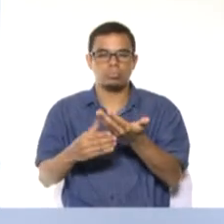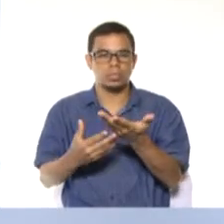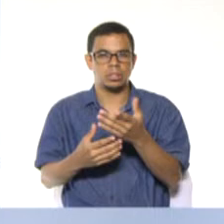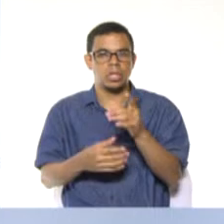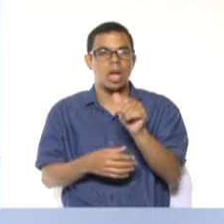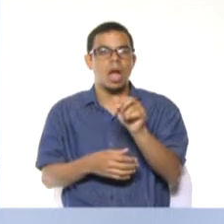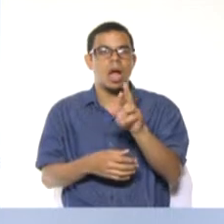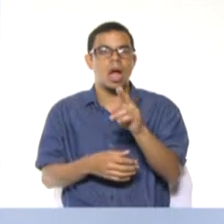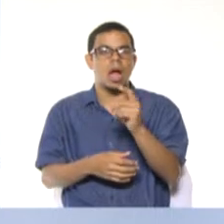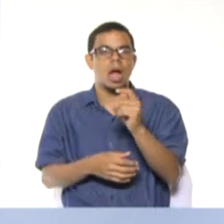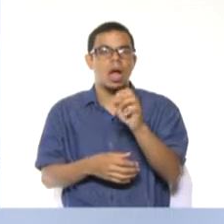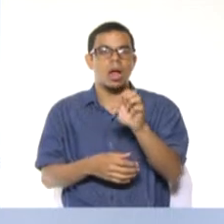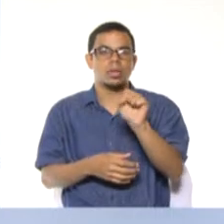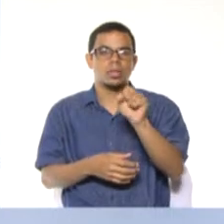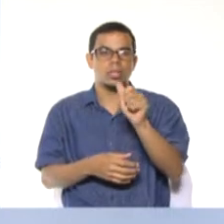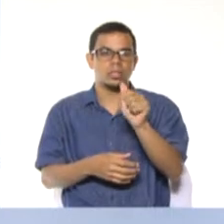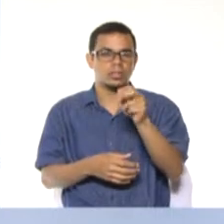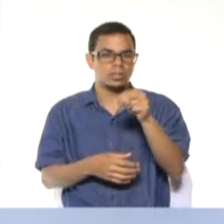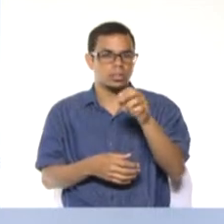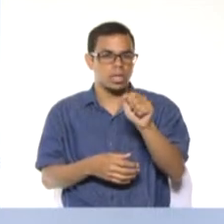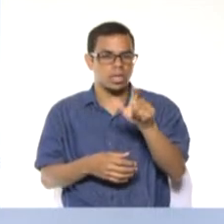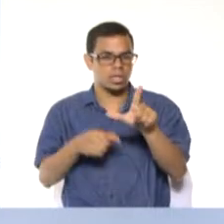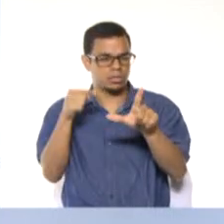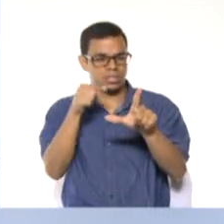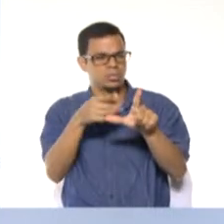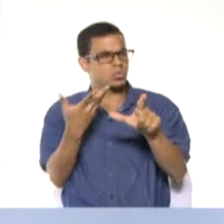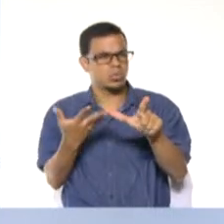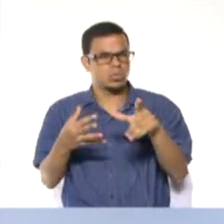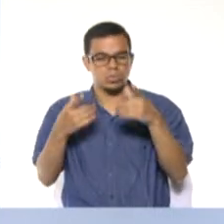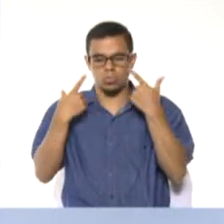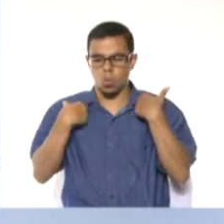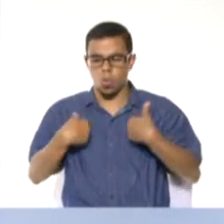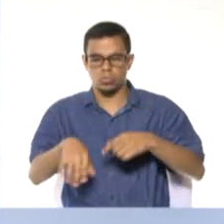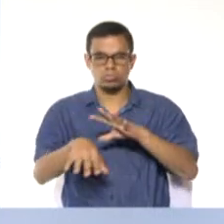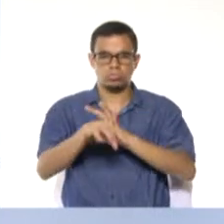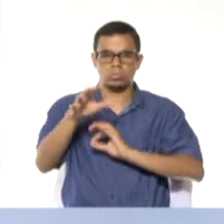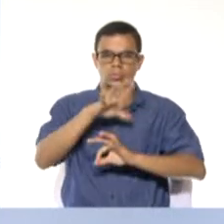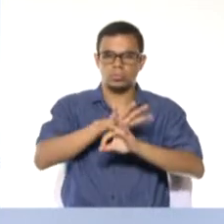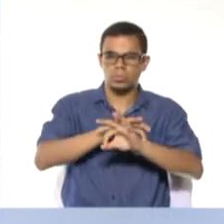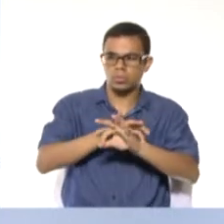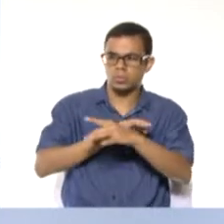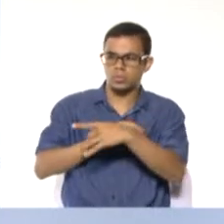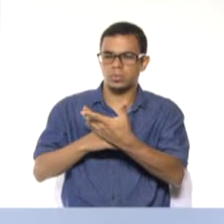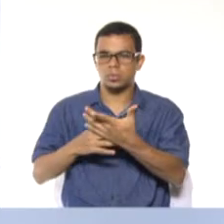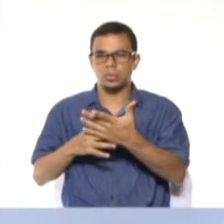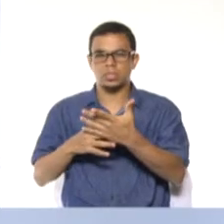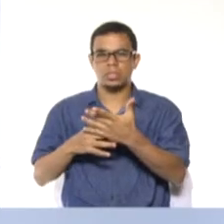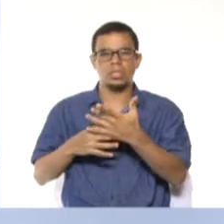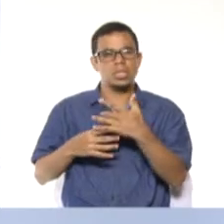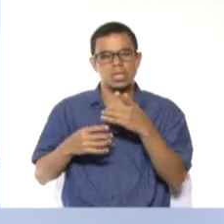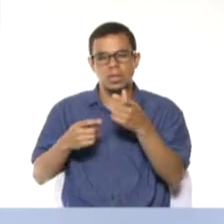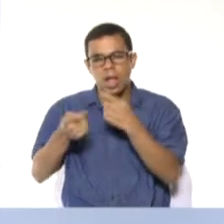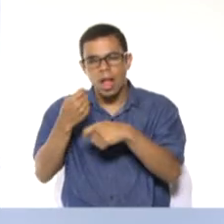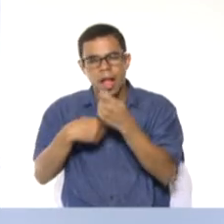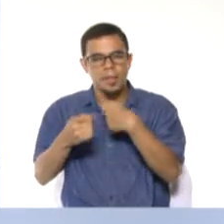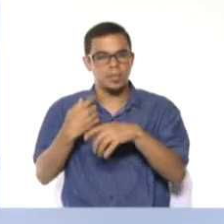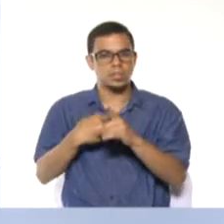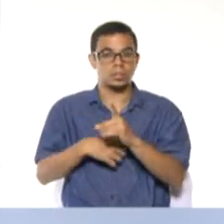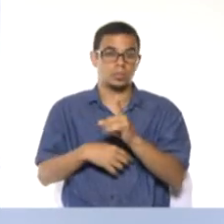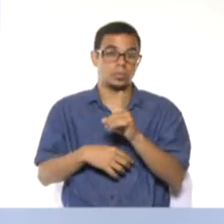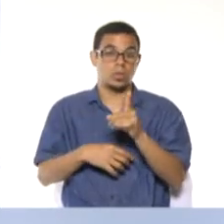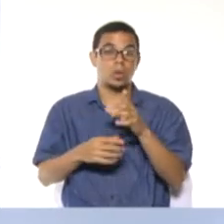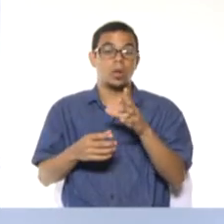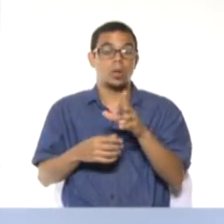Las artesanías no son esas cositas de los adornos. Artesanales por mecanismos sencillos, elaborados por sí